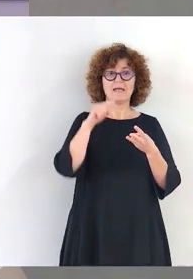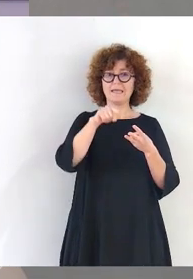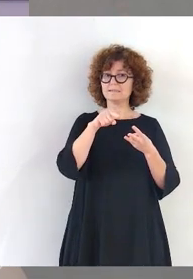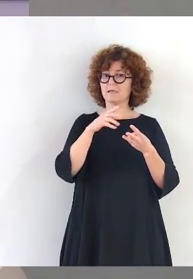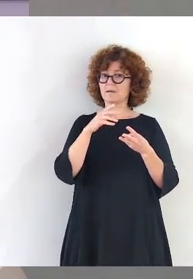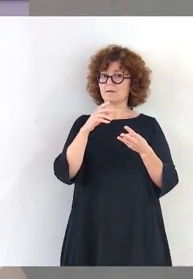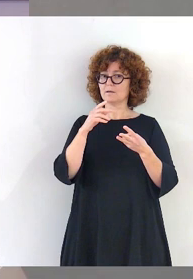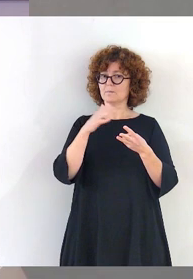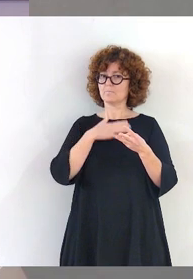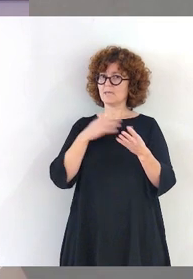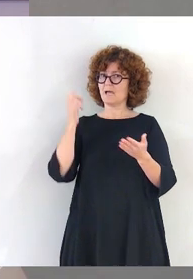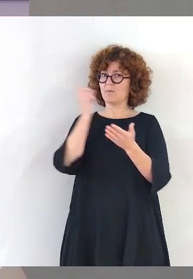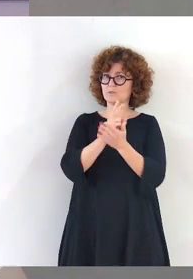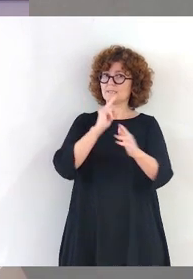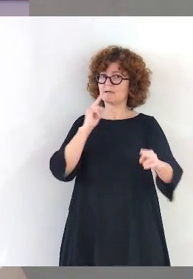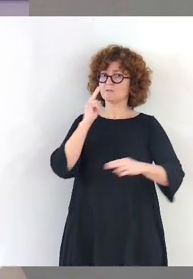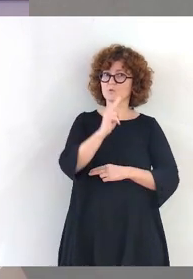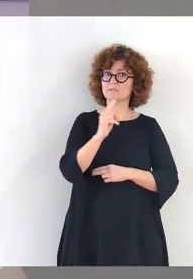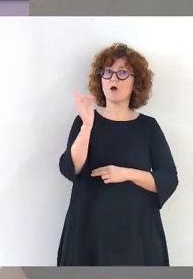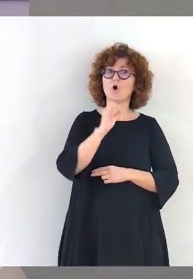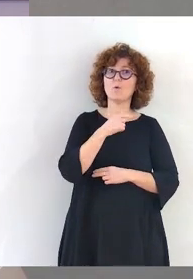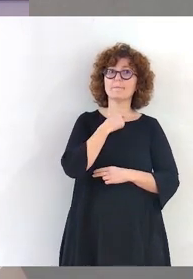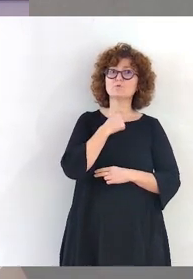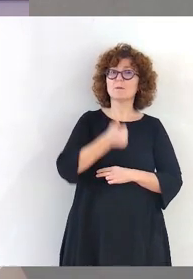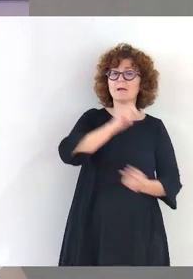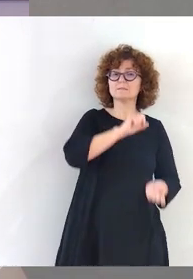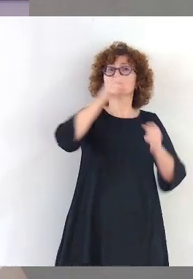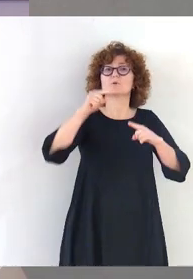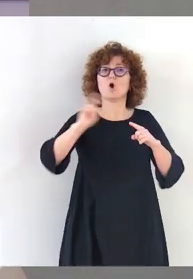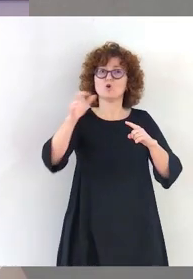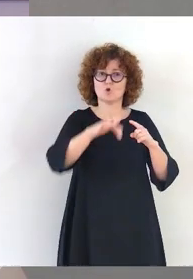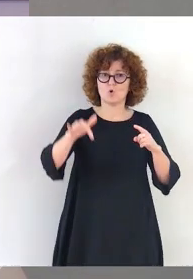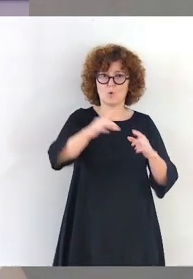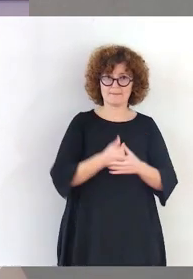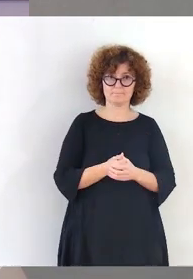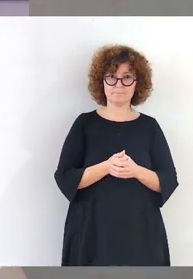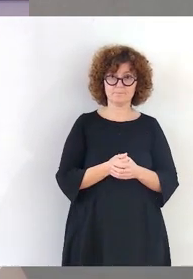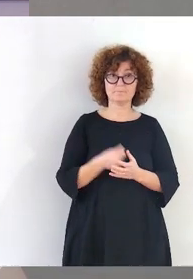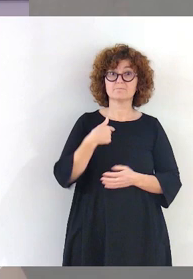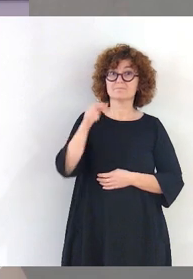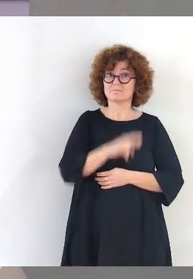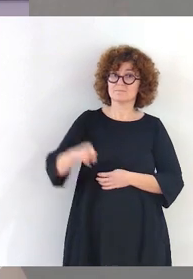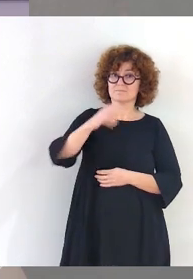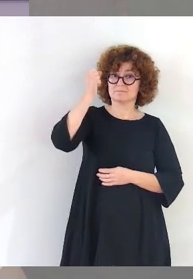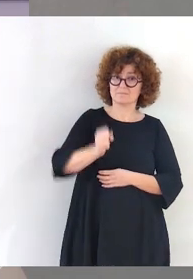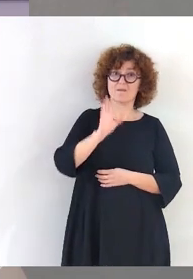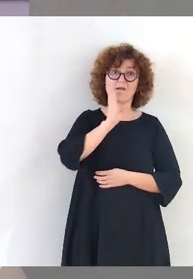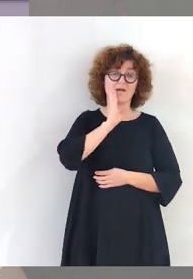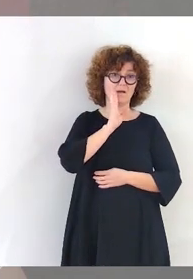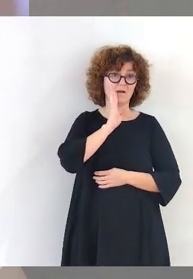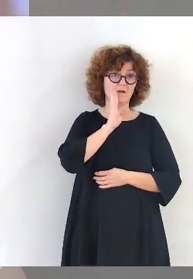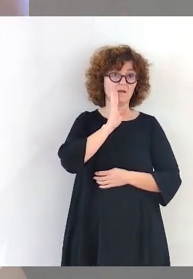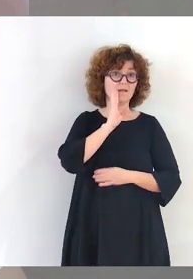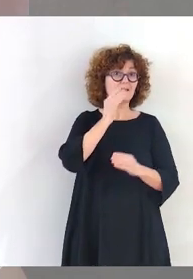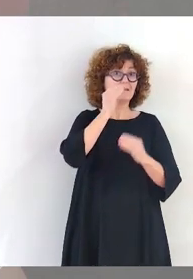vital o si buscaría alternativas en otros lugares y vuelvo a insistir en lo que decía antes creo que estamos